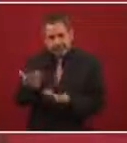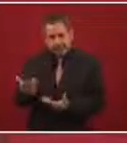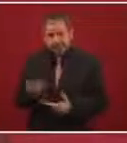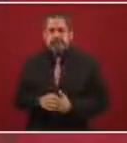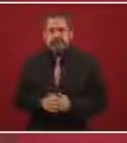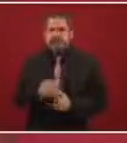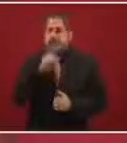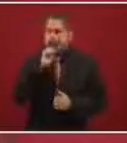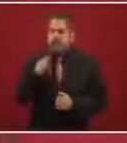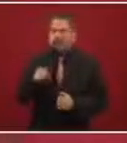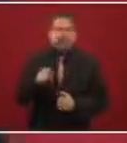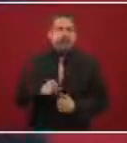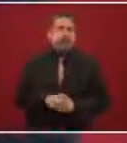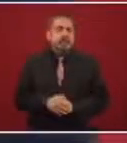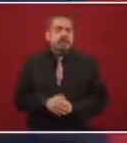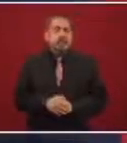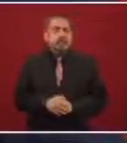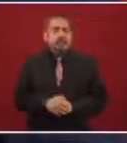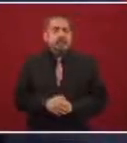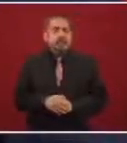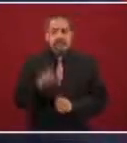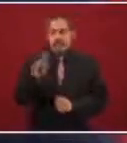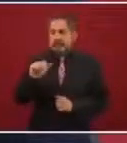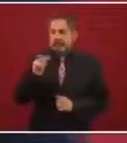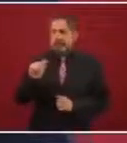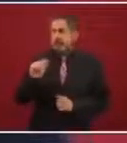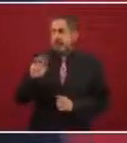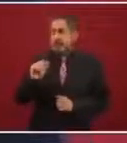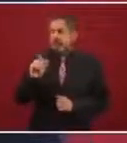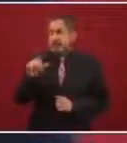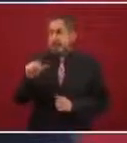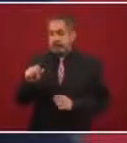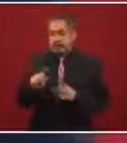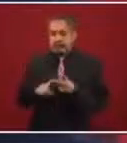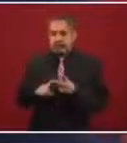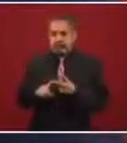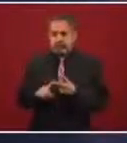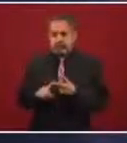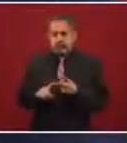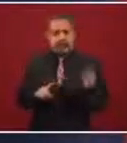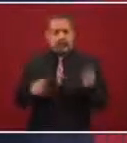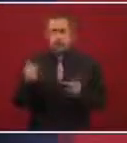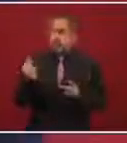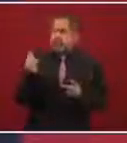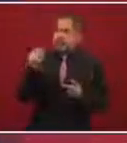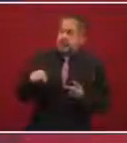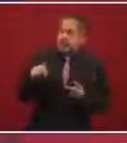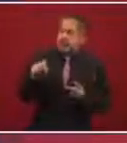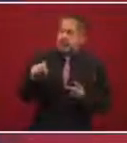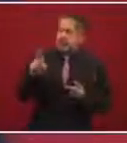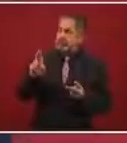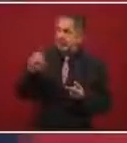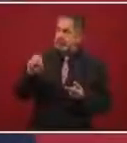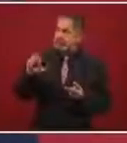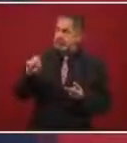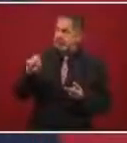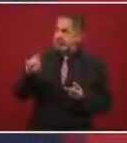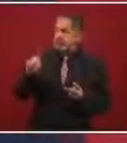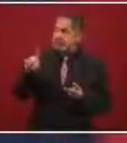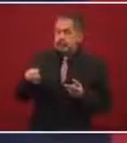Voy a estar en Bahía de Banderas, San Luis Río Colorado, en San Luis Mexicali, Río Colorado, lo